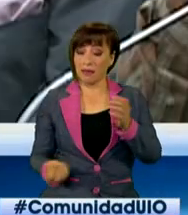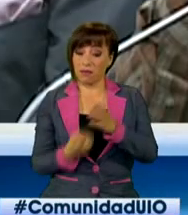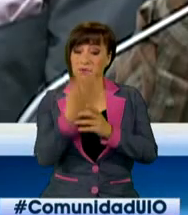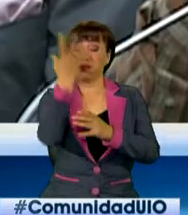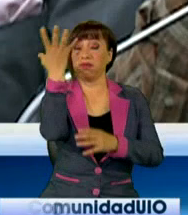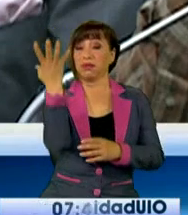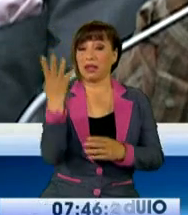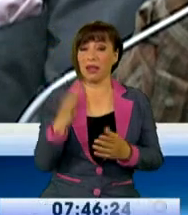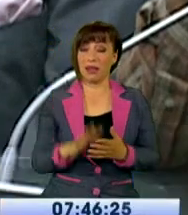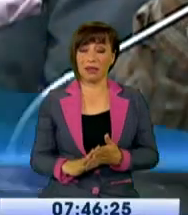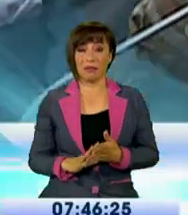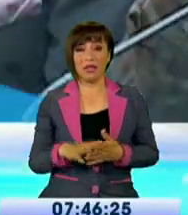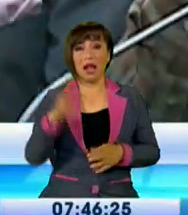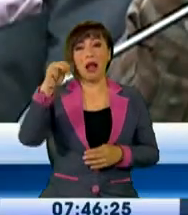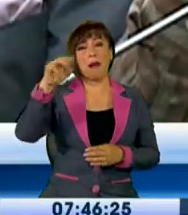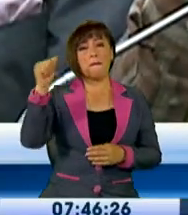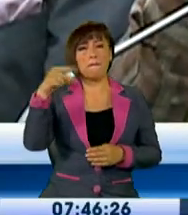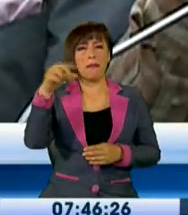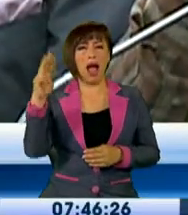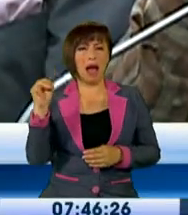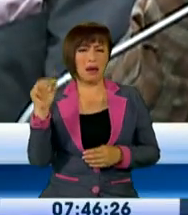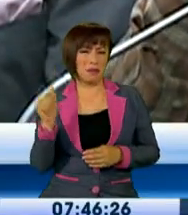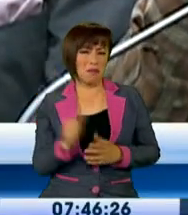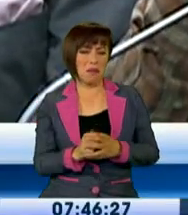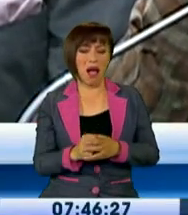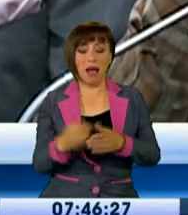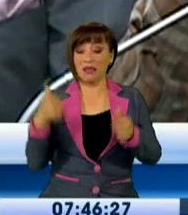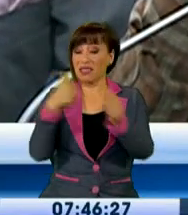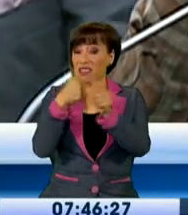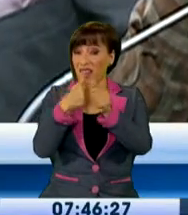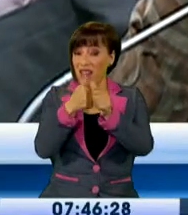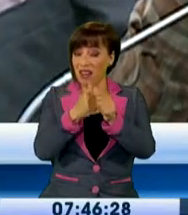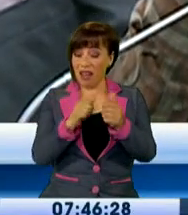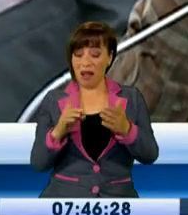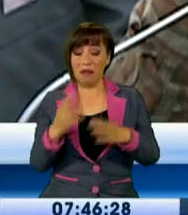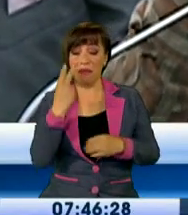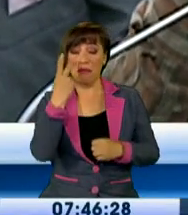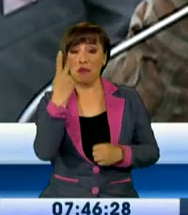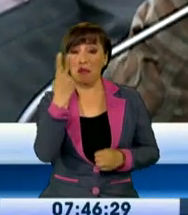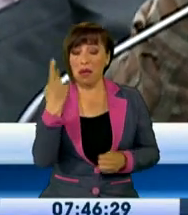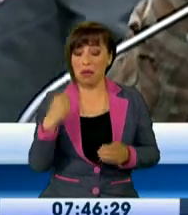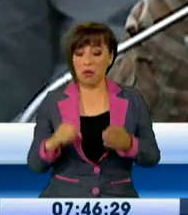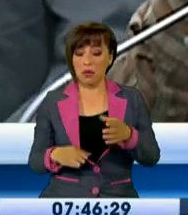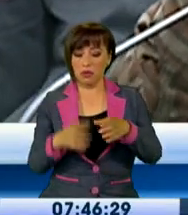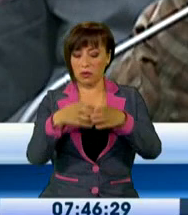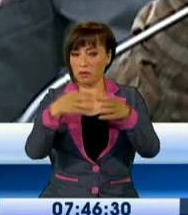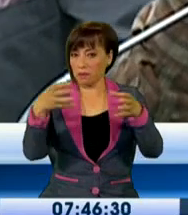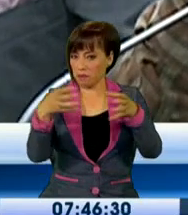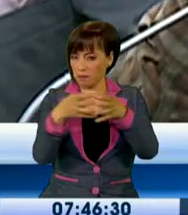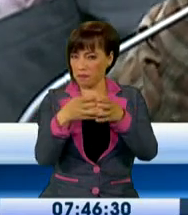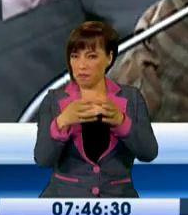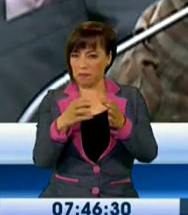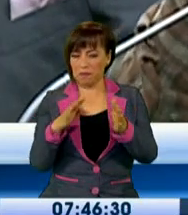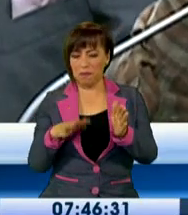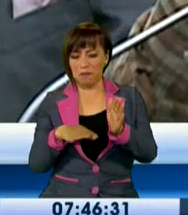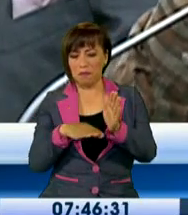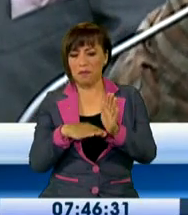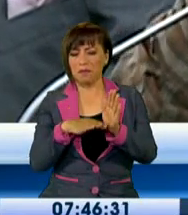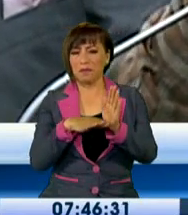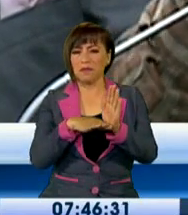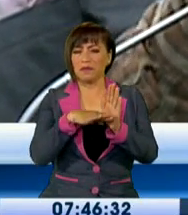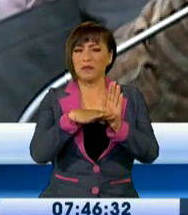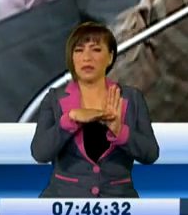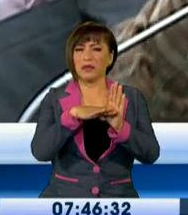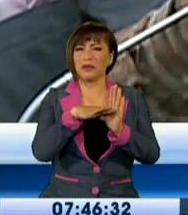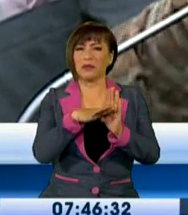Cotopaxi. El magma no está cerca, que tenemos un conducto que está, que fue en cierta forma fue erosionado